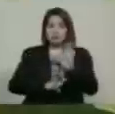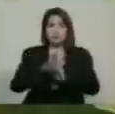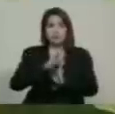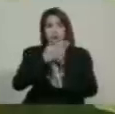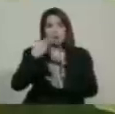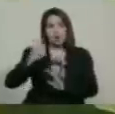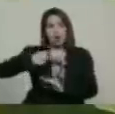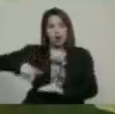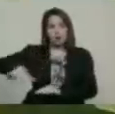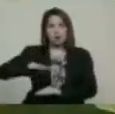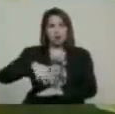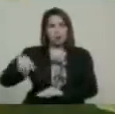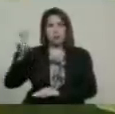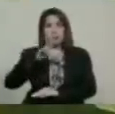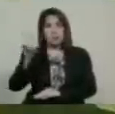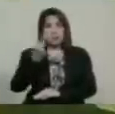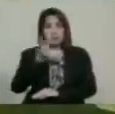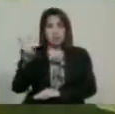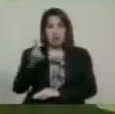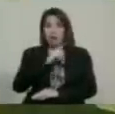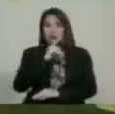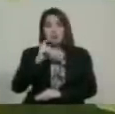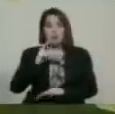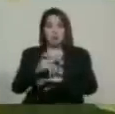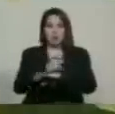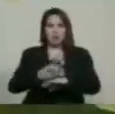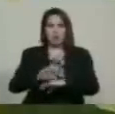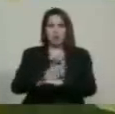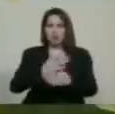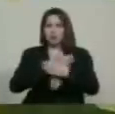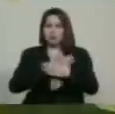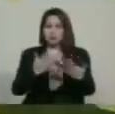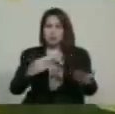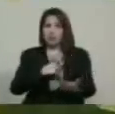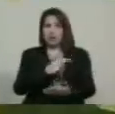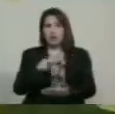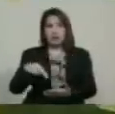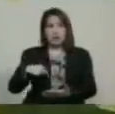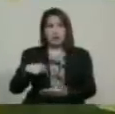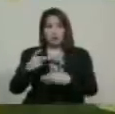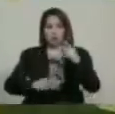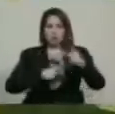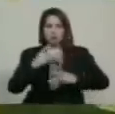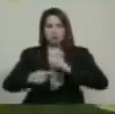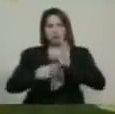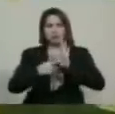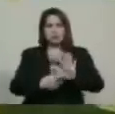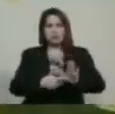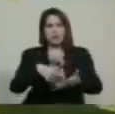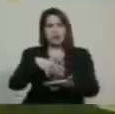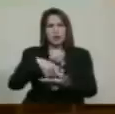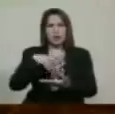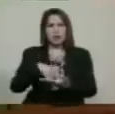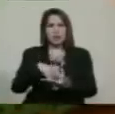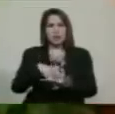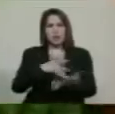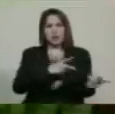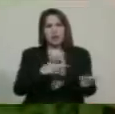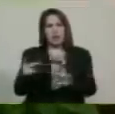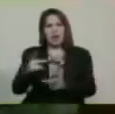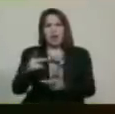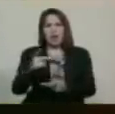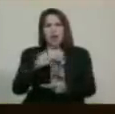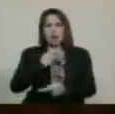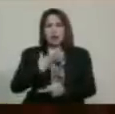pueblo venezolano. En nombre de Rafael Lacaba, bienvenido toda Venezuela acá para el ejemplo de producción en el estado Carabobo. Le dejo la palabra a nuestro alcalde Gustavo Gutiérrez.